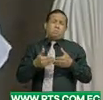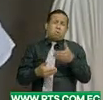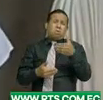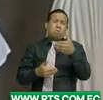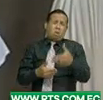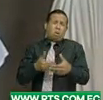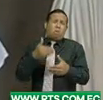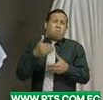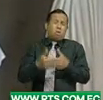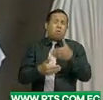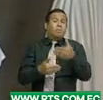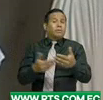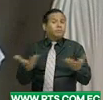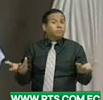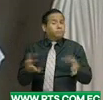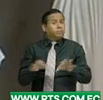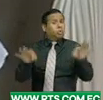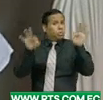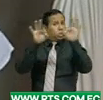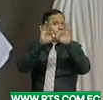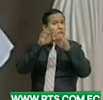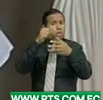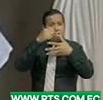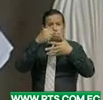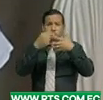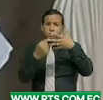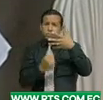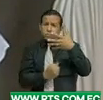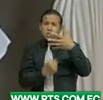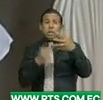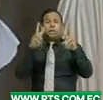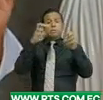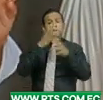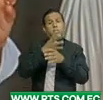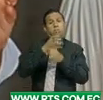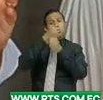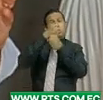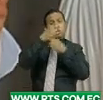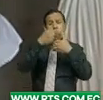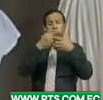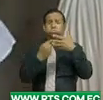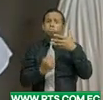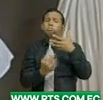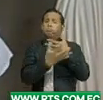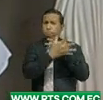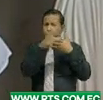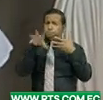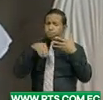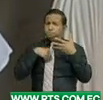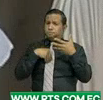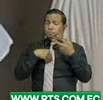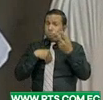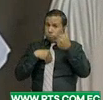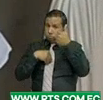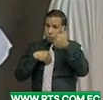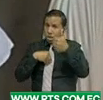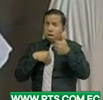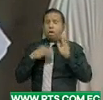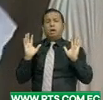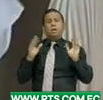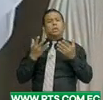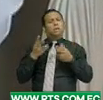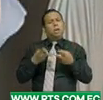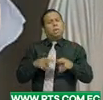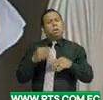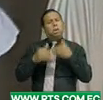importante, manteniendo protocolos de bioseguridad, manteniendo las reglas de juego claras, tener ya la posibilidad de pasar